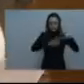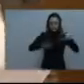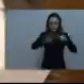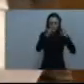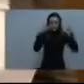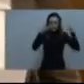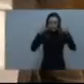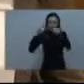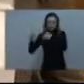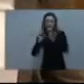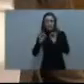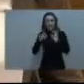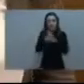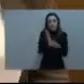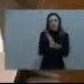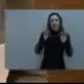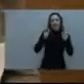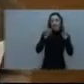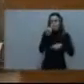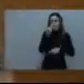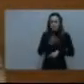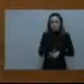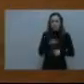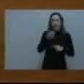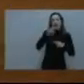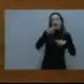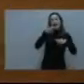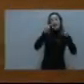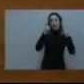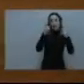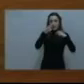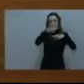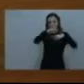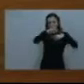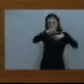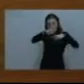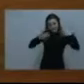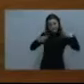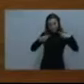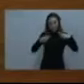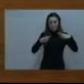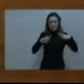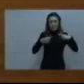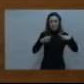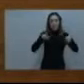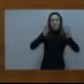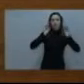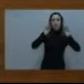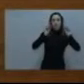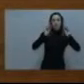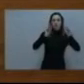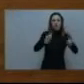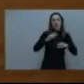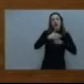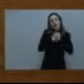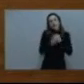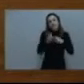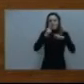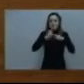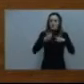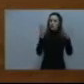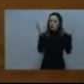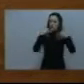decir, en el mejor de los casos, la mitad del alumnado asturiano no recibe una formación afectiva sexual, fomento